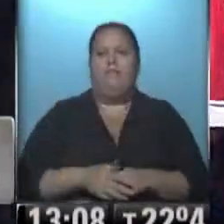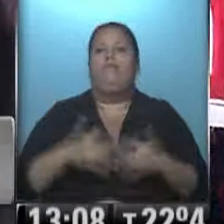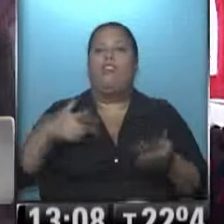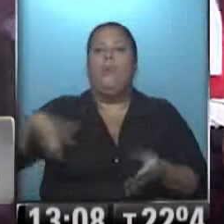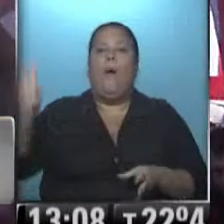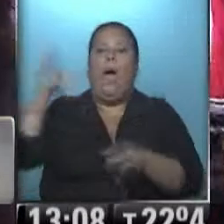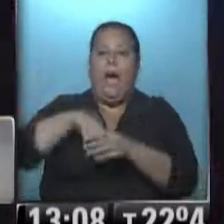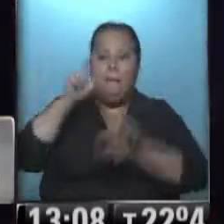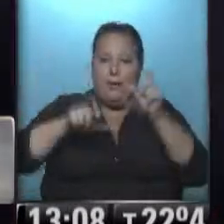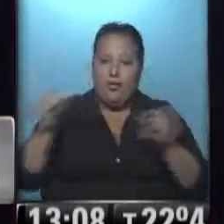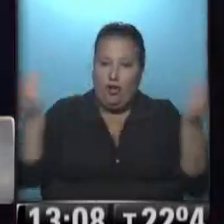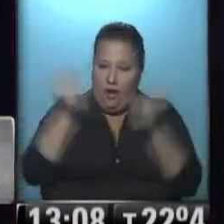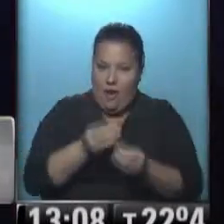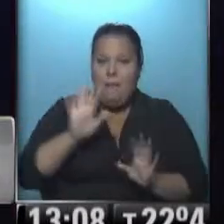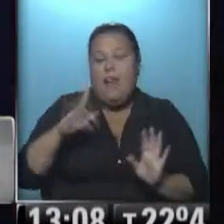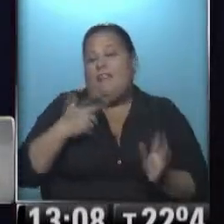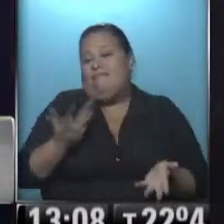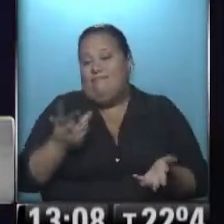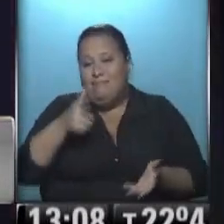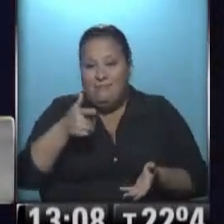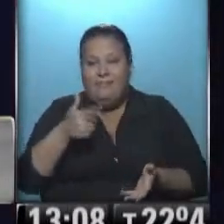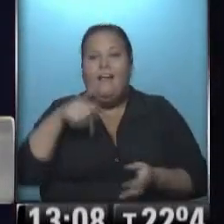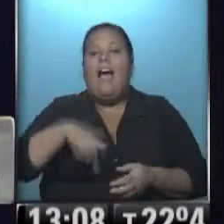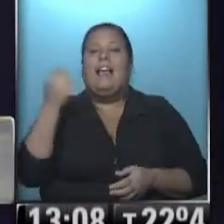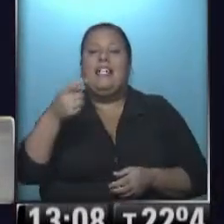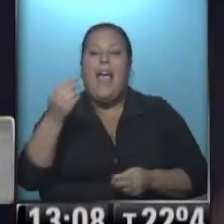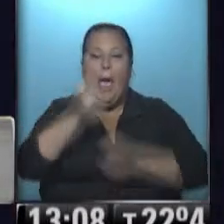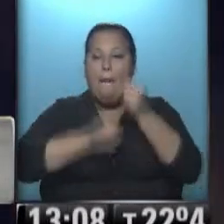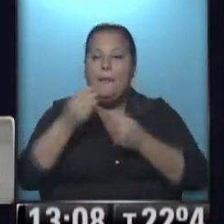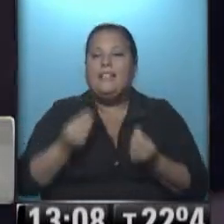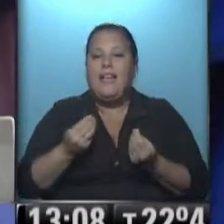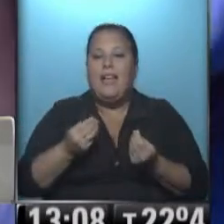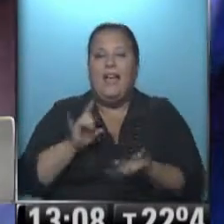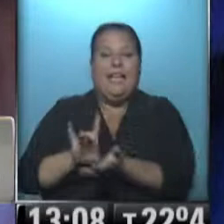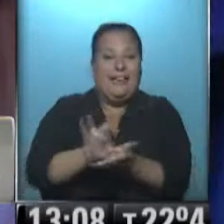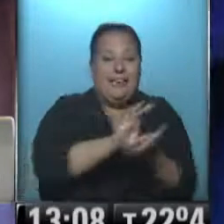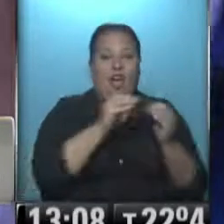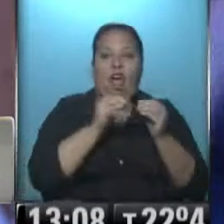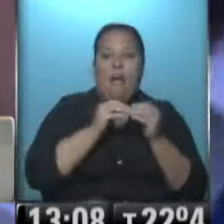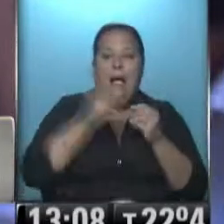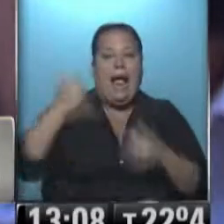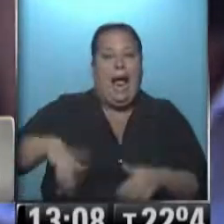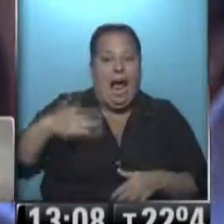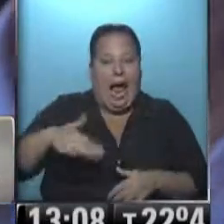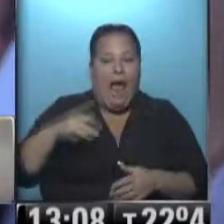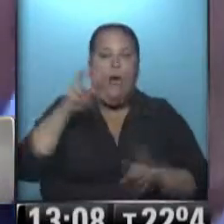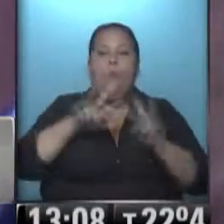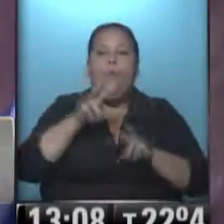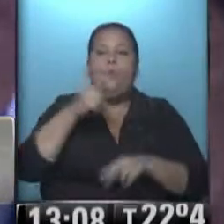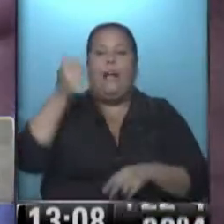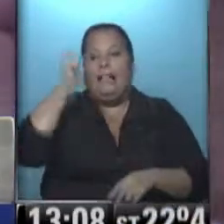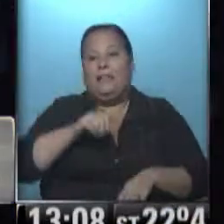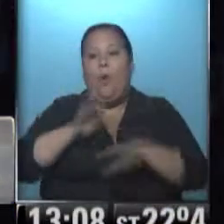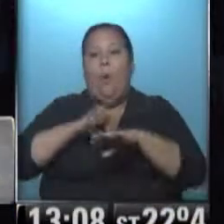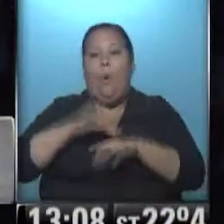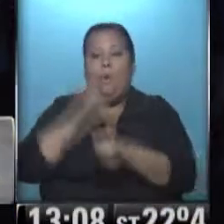se va a incorporar personal. Entonces queda más que claro que acá la intención de la empresa era echar a los compañeros que son caros, echar a los compañeros que están lastimados por